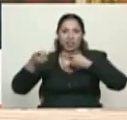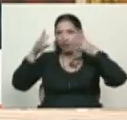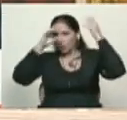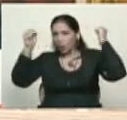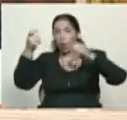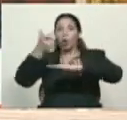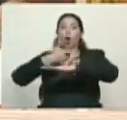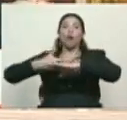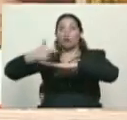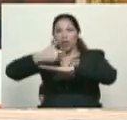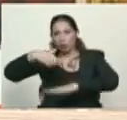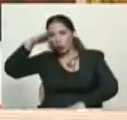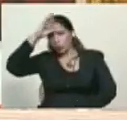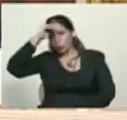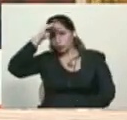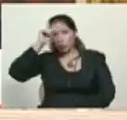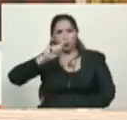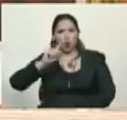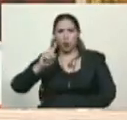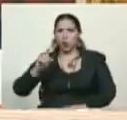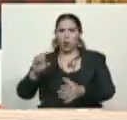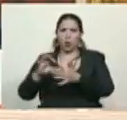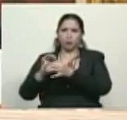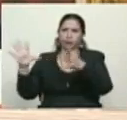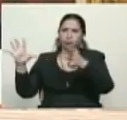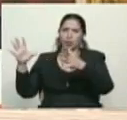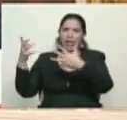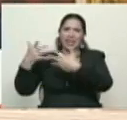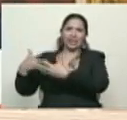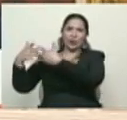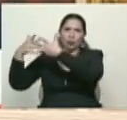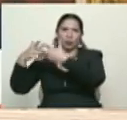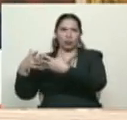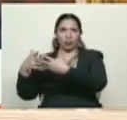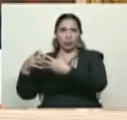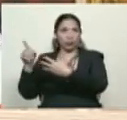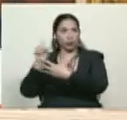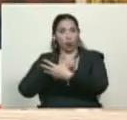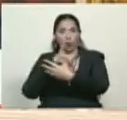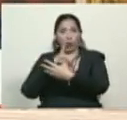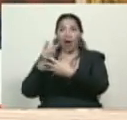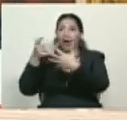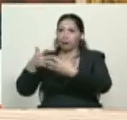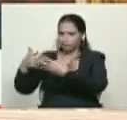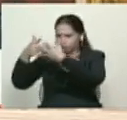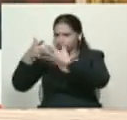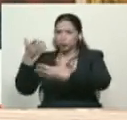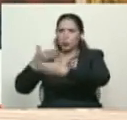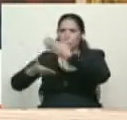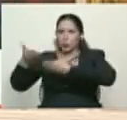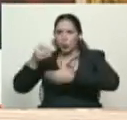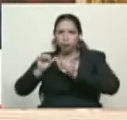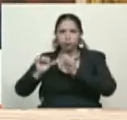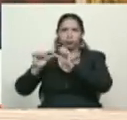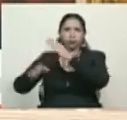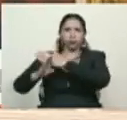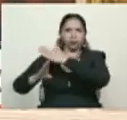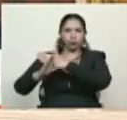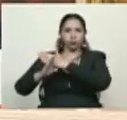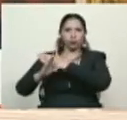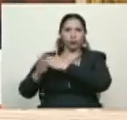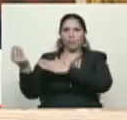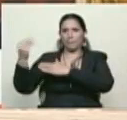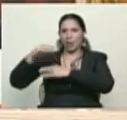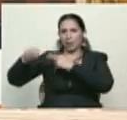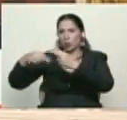Trump. Yo no he roto relaciones con los Estados Unidos. Nuestras relaciones con Estados Unidos continúan y van a florecer hoy más que